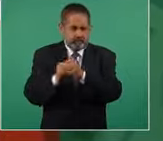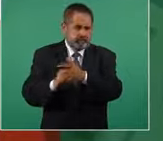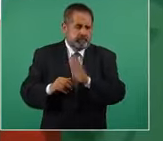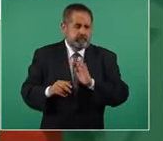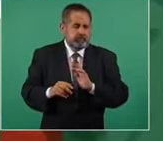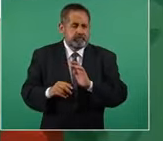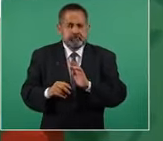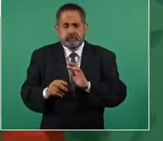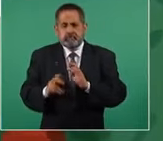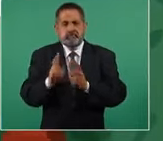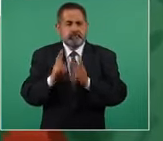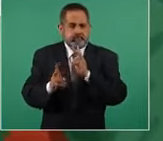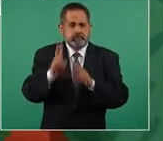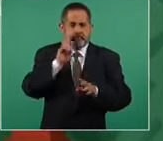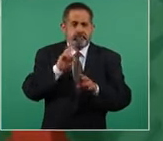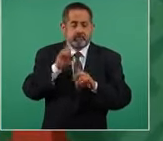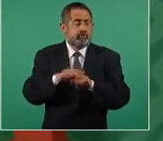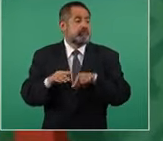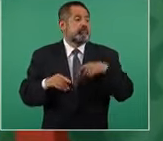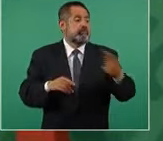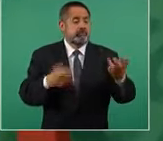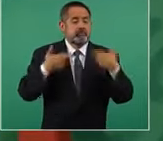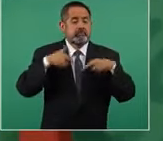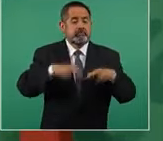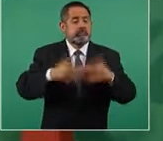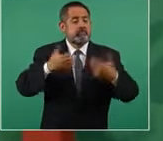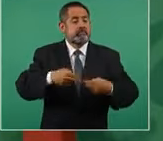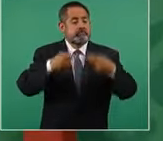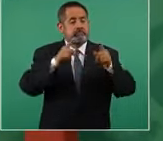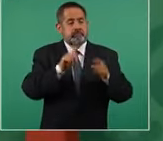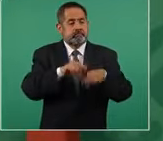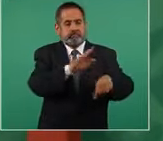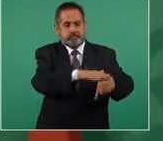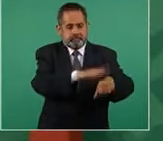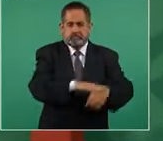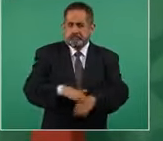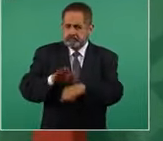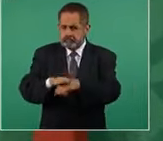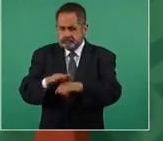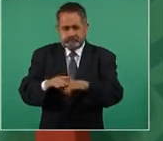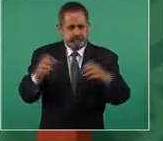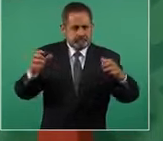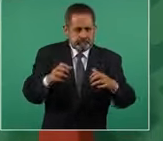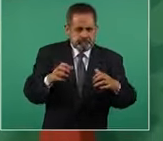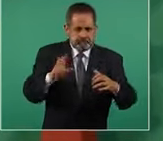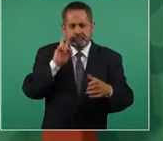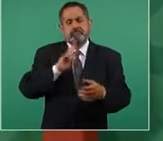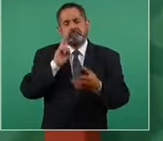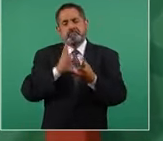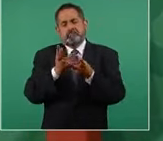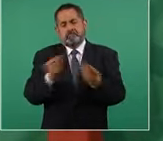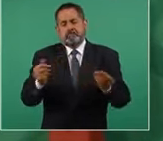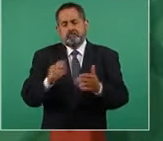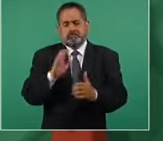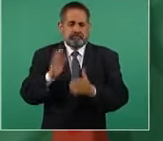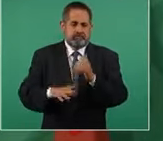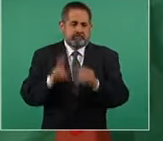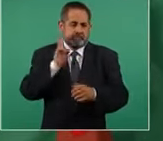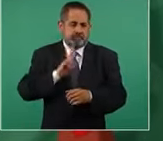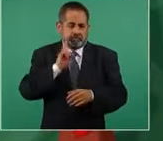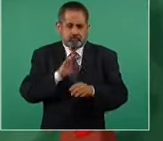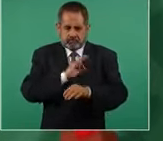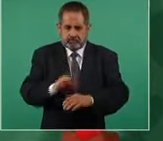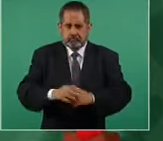y también a los representantes de la empresa, para que ya se resuelva este asunto. Muy bien.